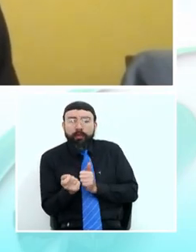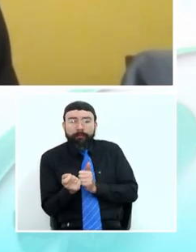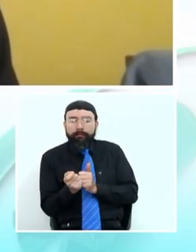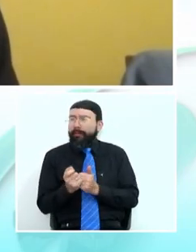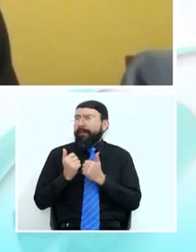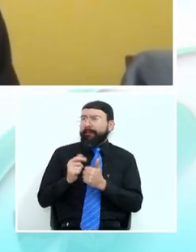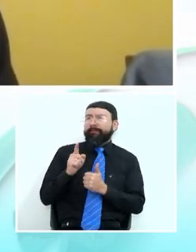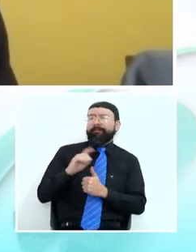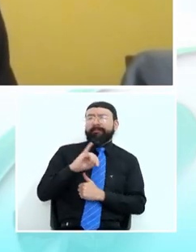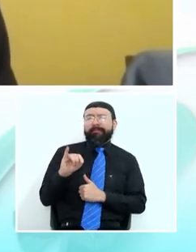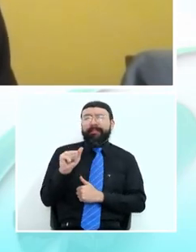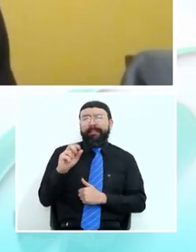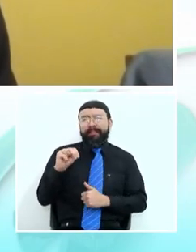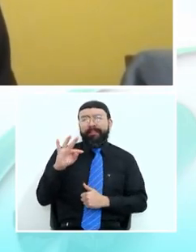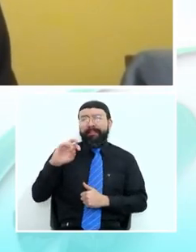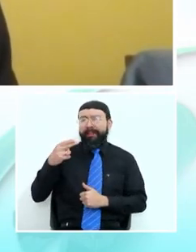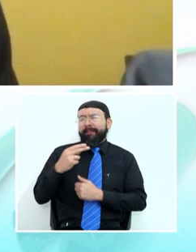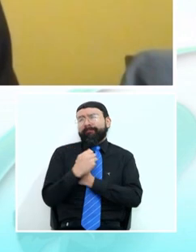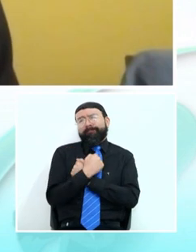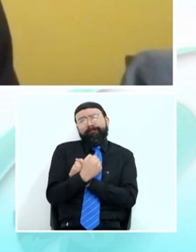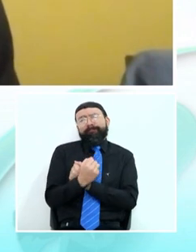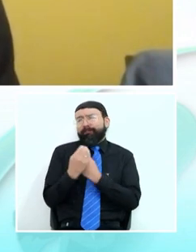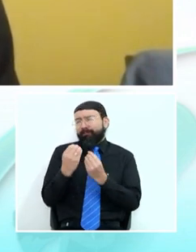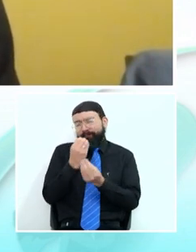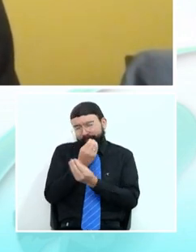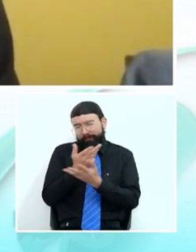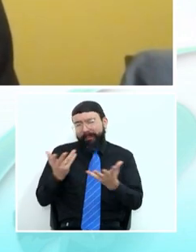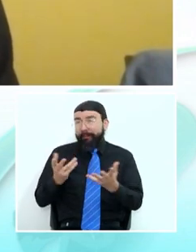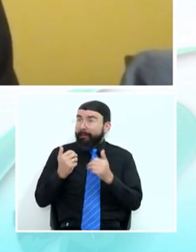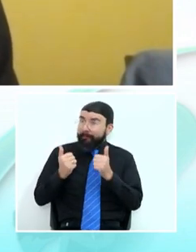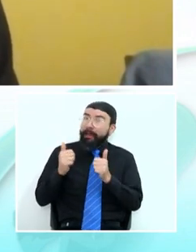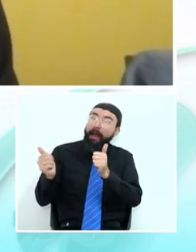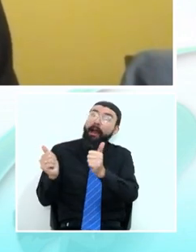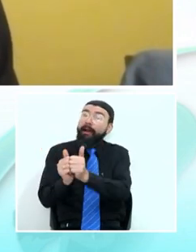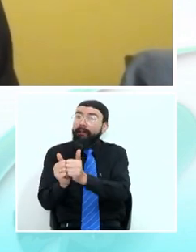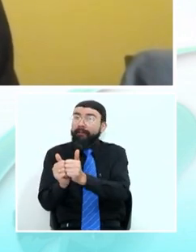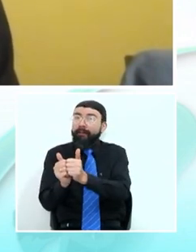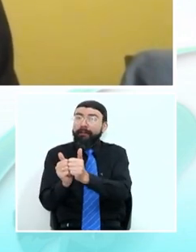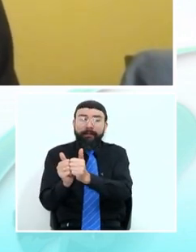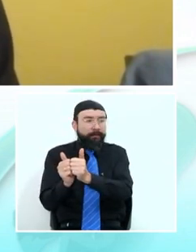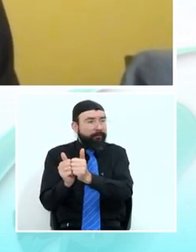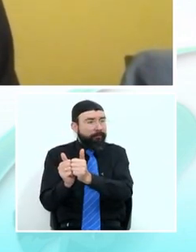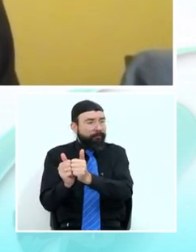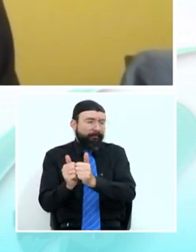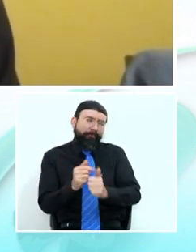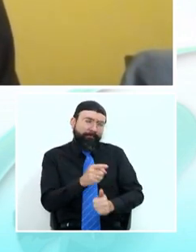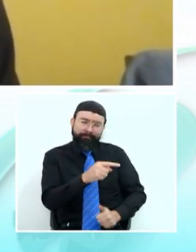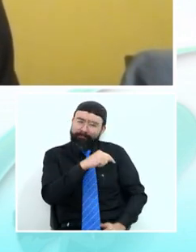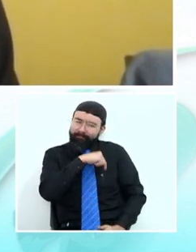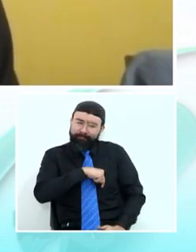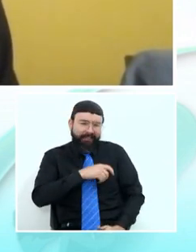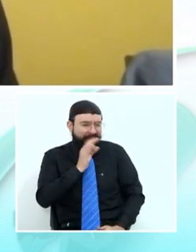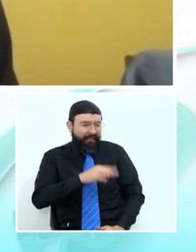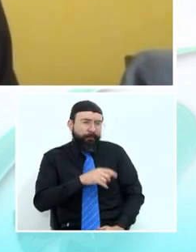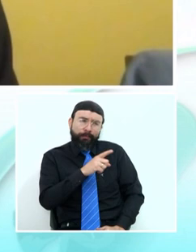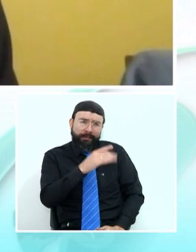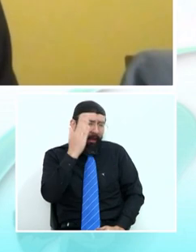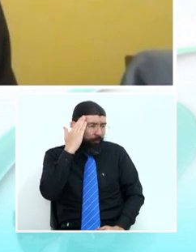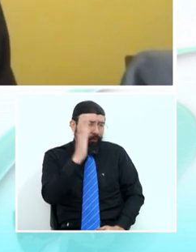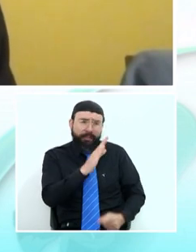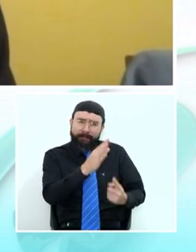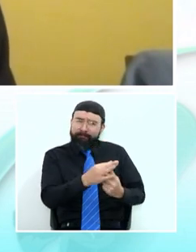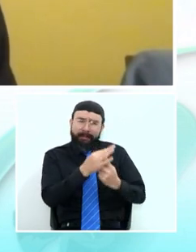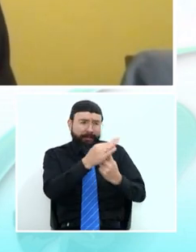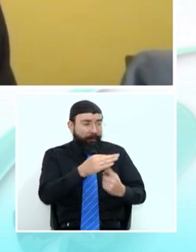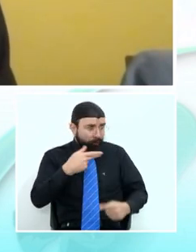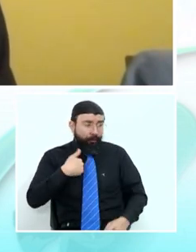Janet, la quiero mucho. Bendiciones, qué rico tenerte ahí al lado. Siempre estás en nuestro corazón, ya sabes cómo eres de especial para nosotros. Tan